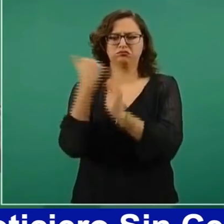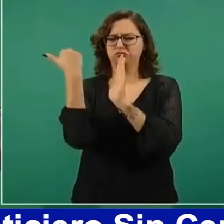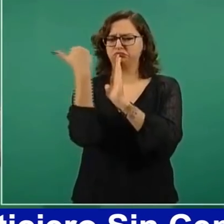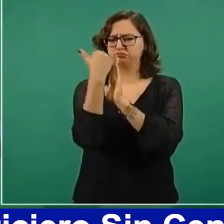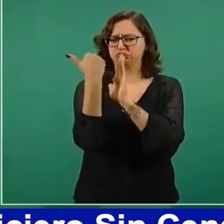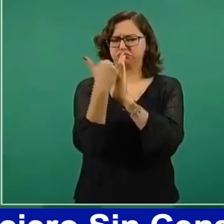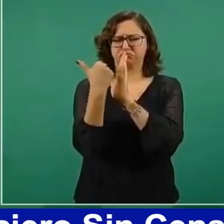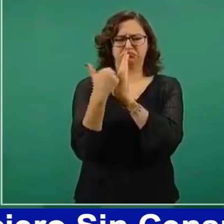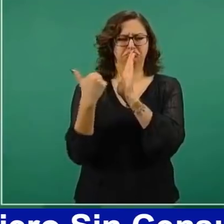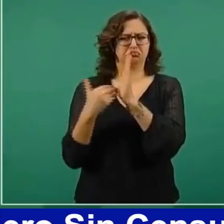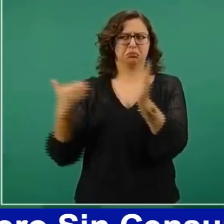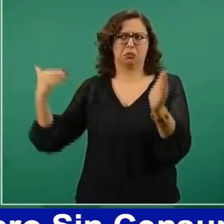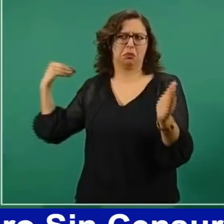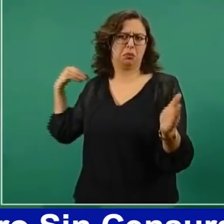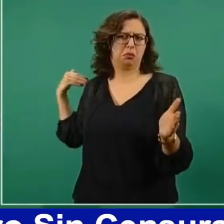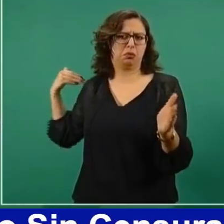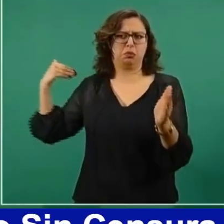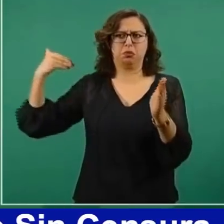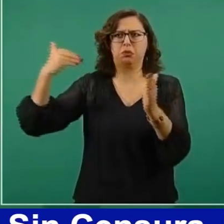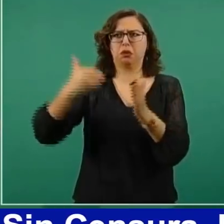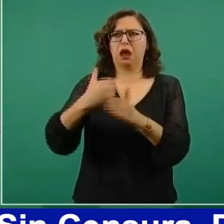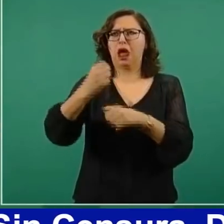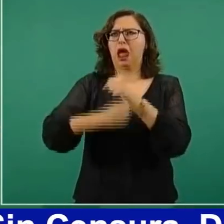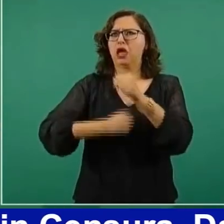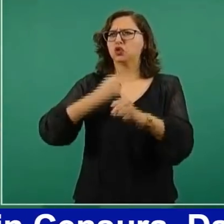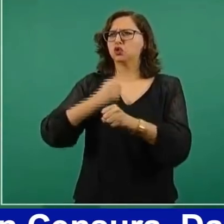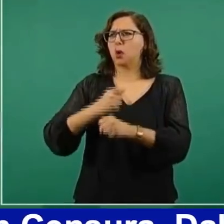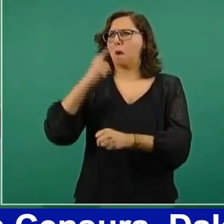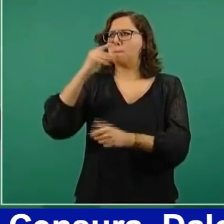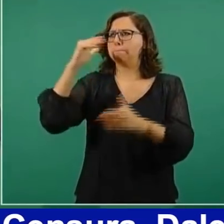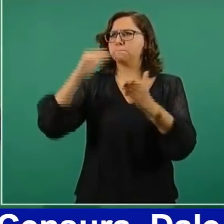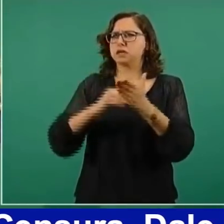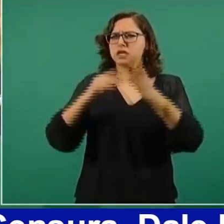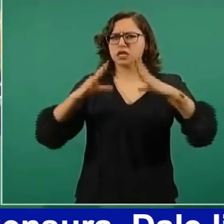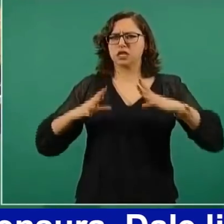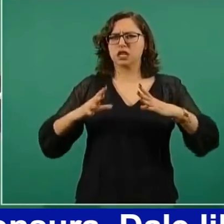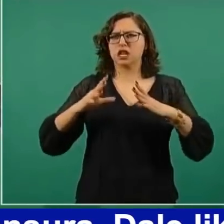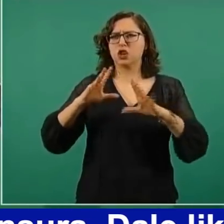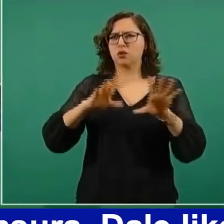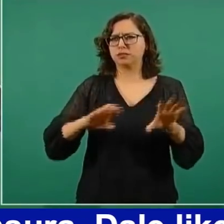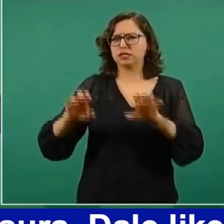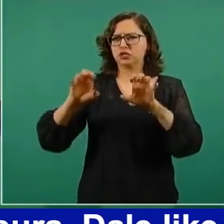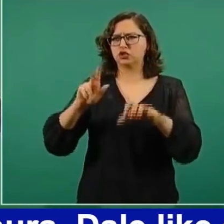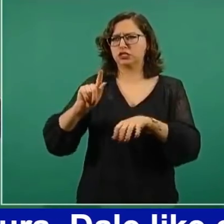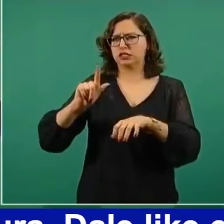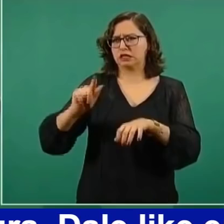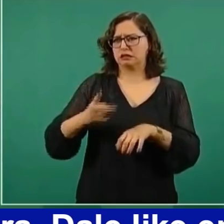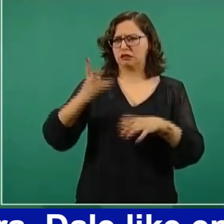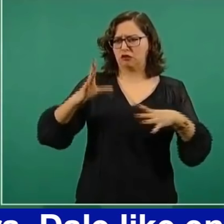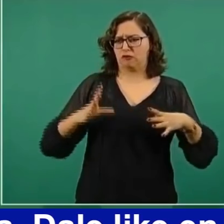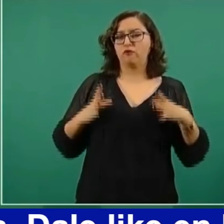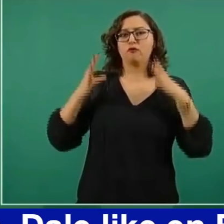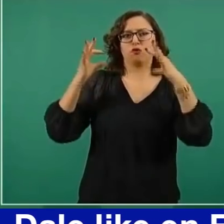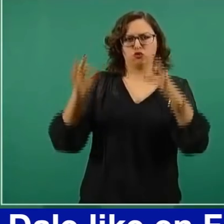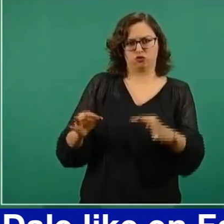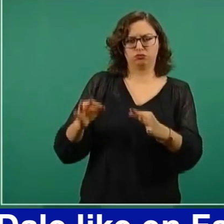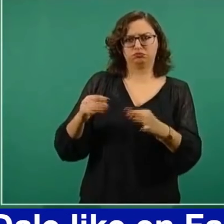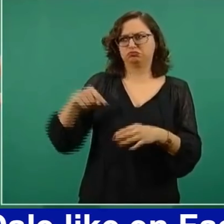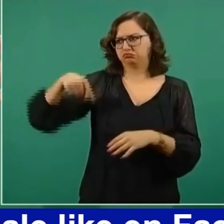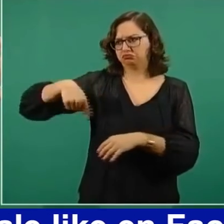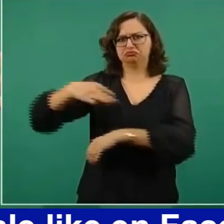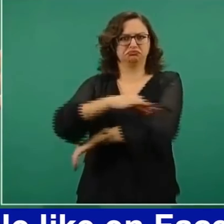Vacunación Universal de México fue establecido en 1972 y desde entonces se tenía una importante